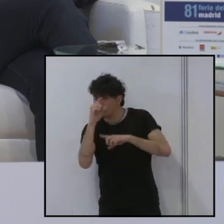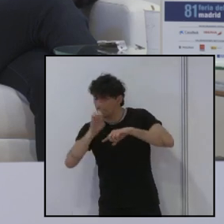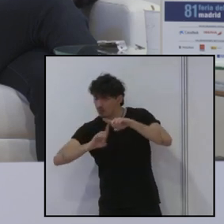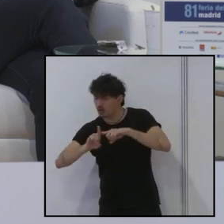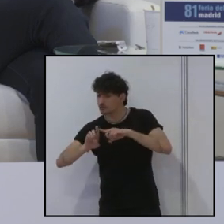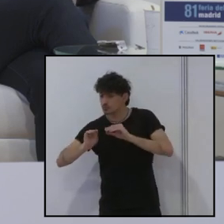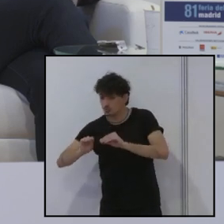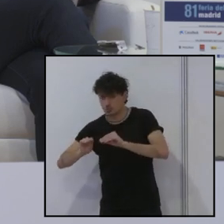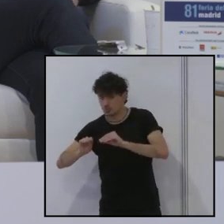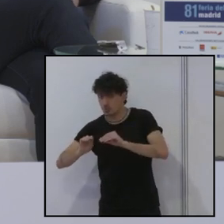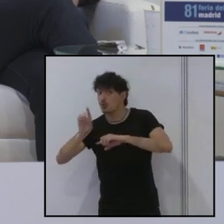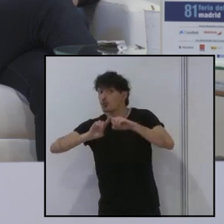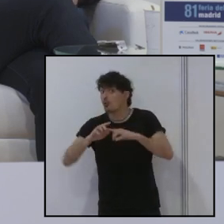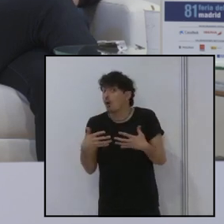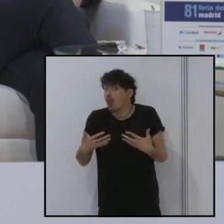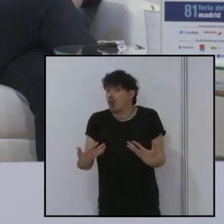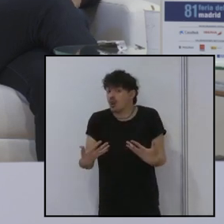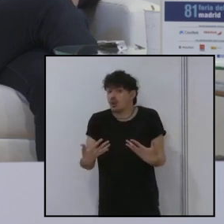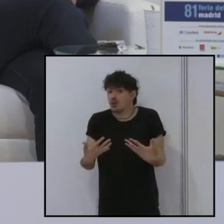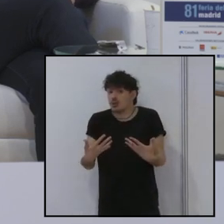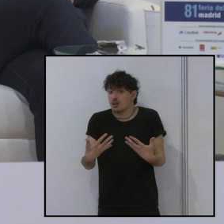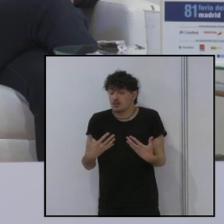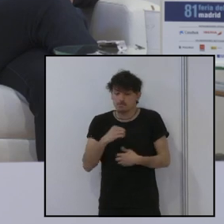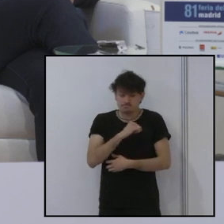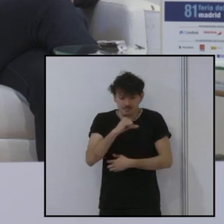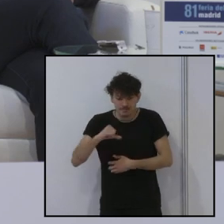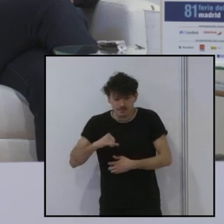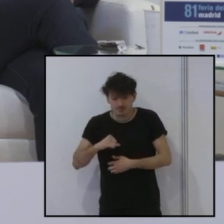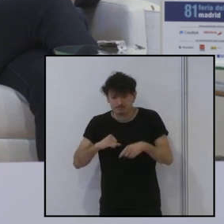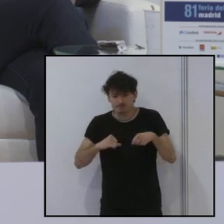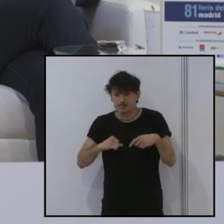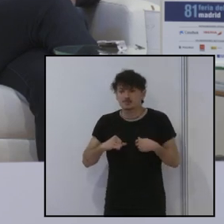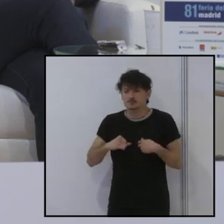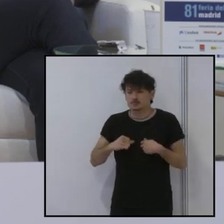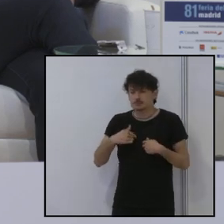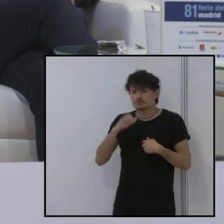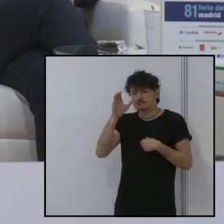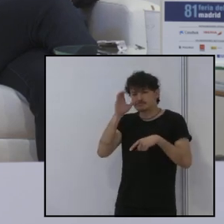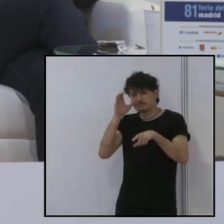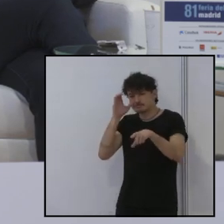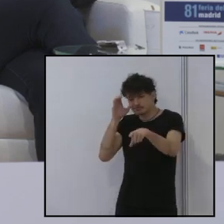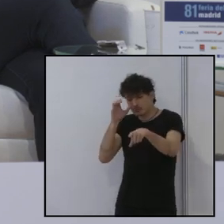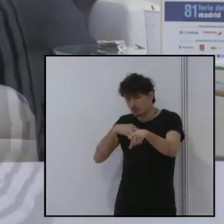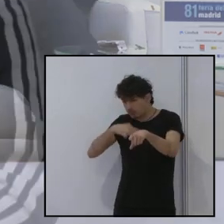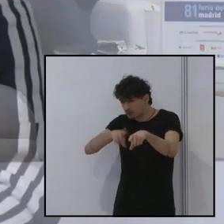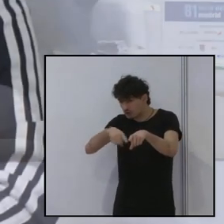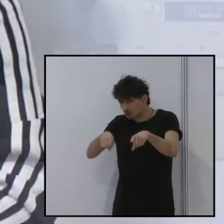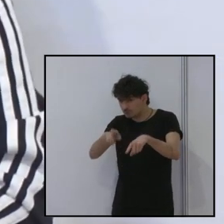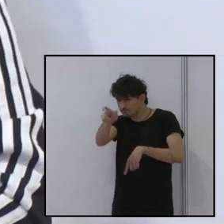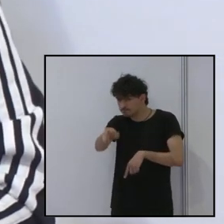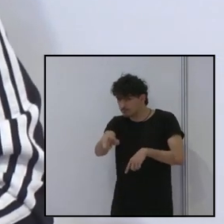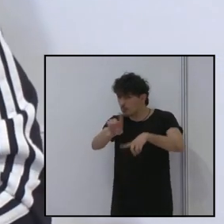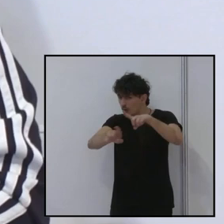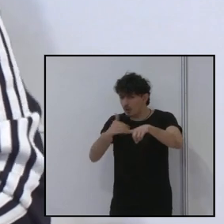problema está en que a nivel individual tienes que saber si eres capaz de escuchar a alguien que te mencione eso. En el momento en el que la gente tenga la sensación